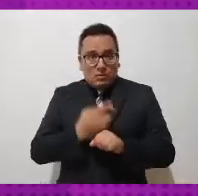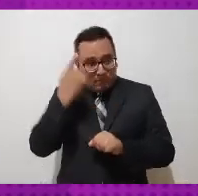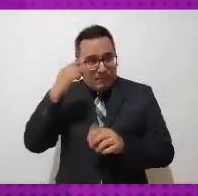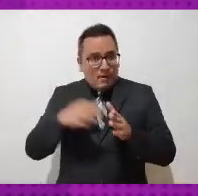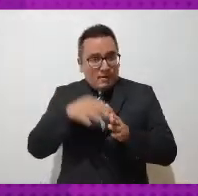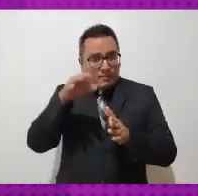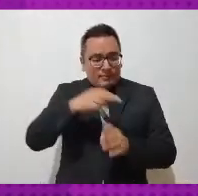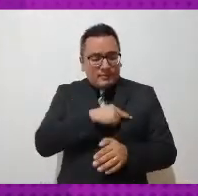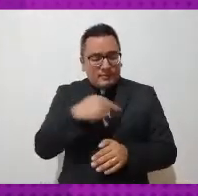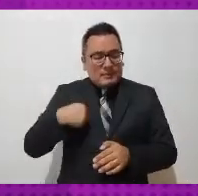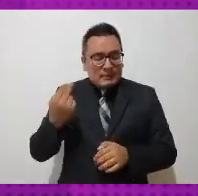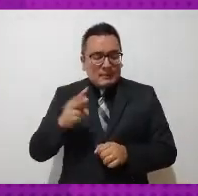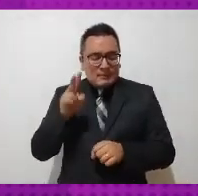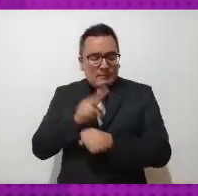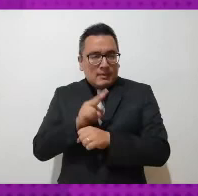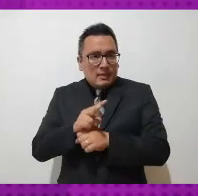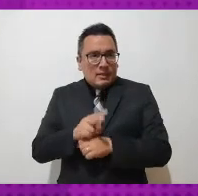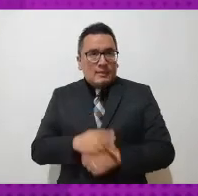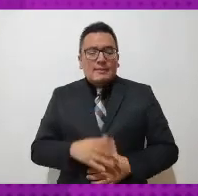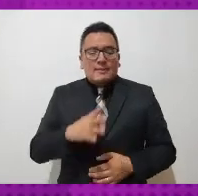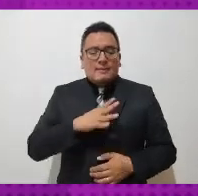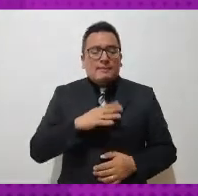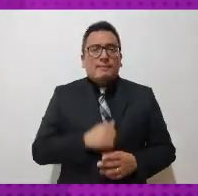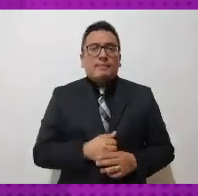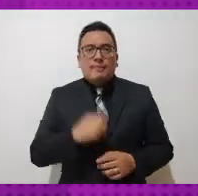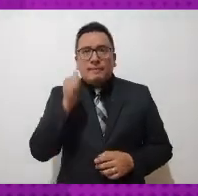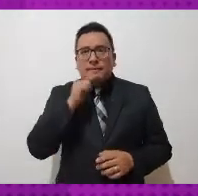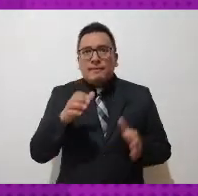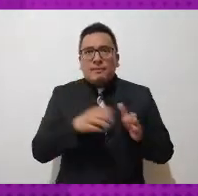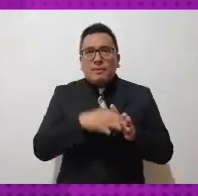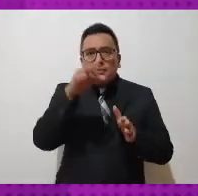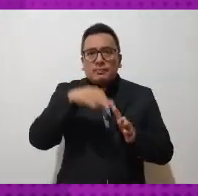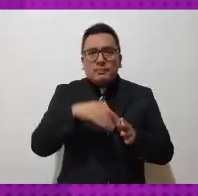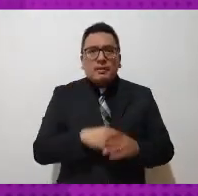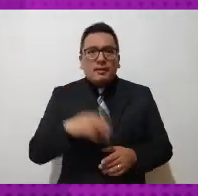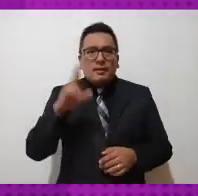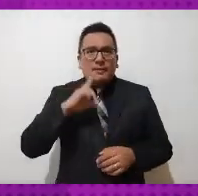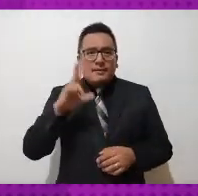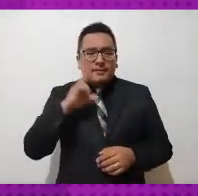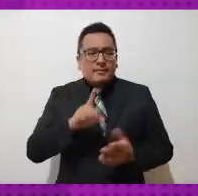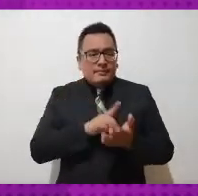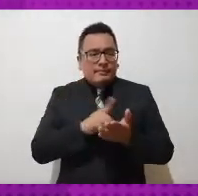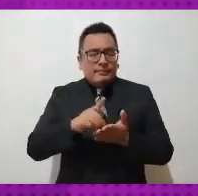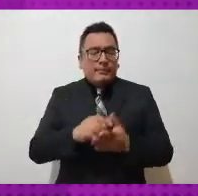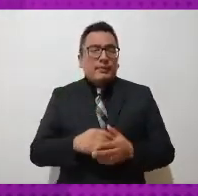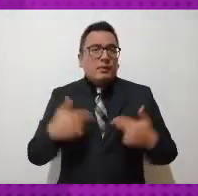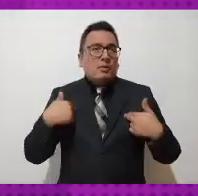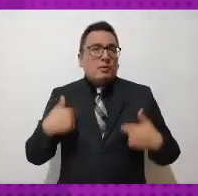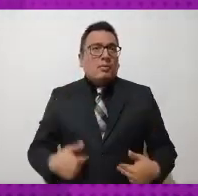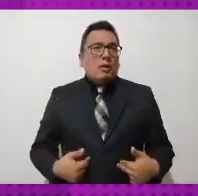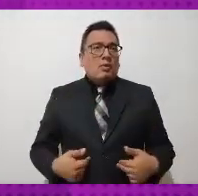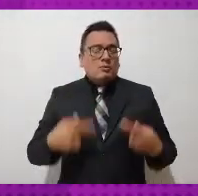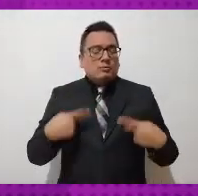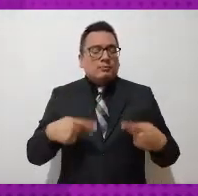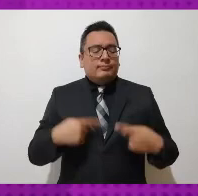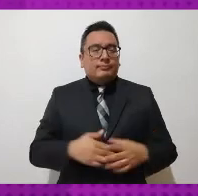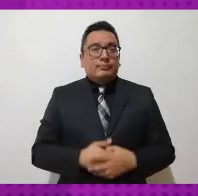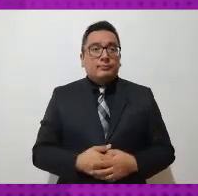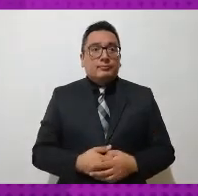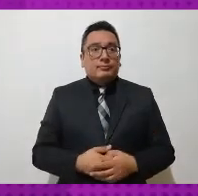electorales verificar que en cada proceso electoral se materialice el derecho humano de la